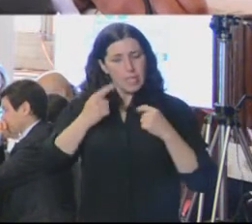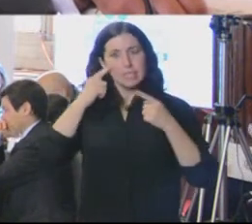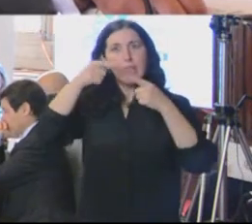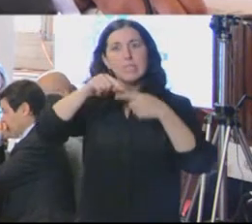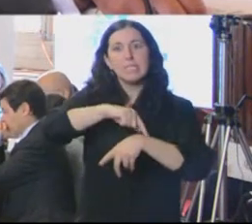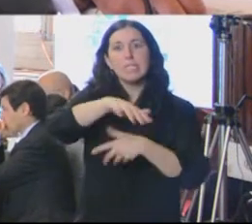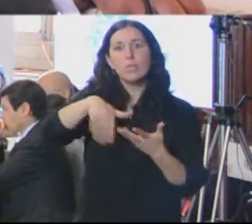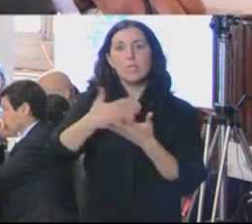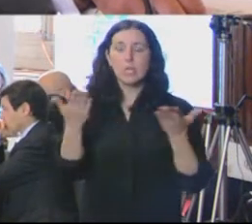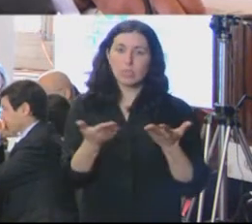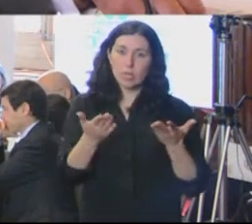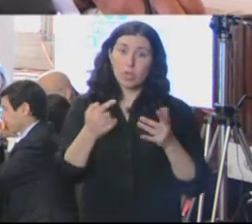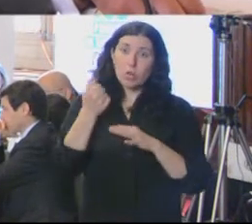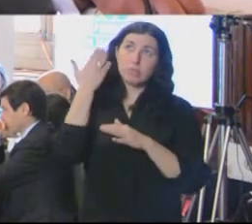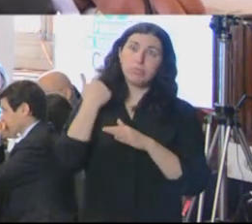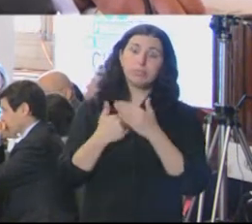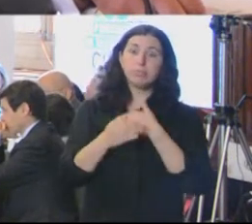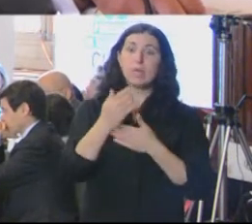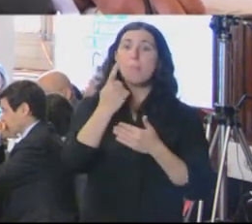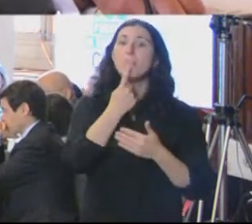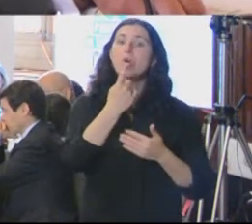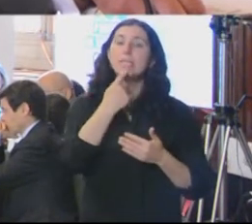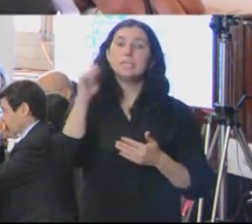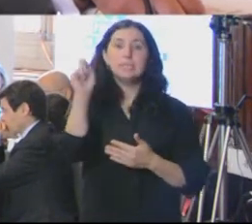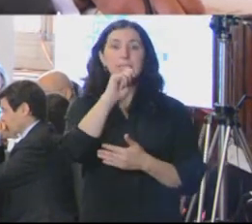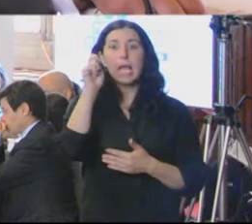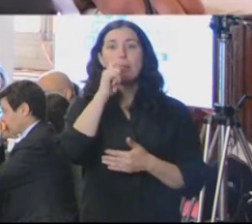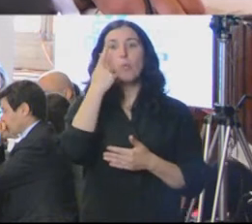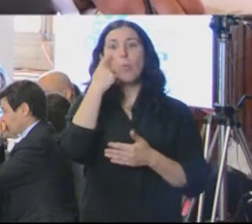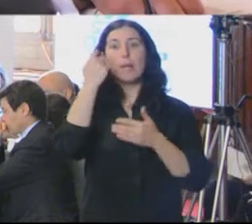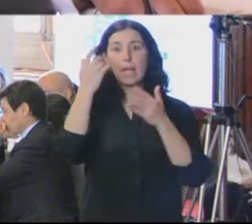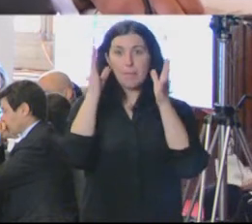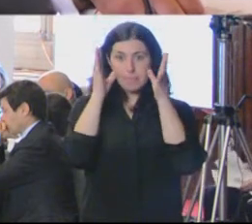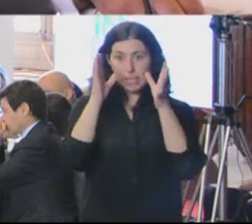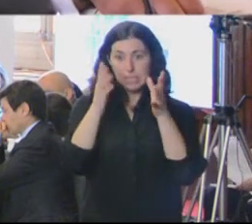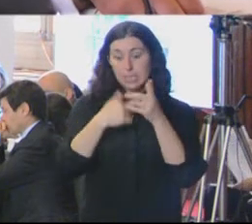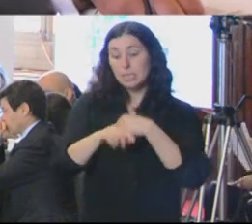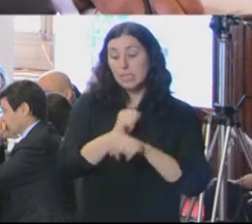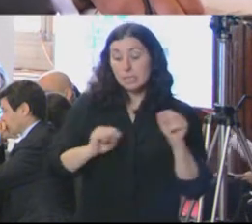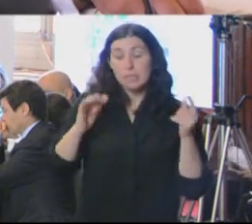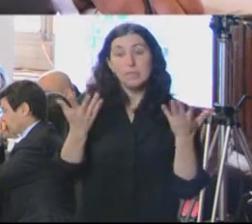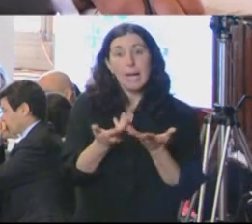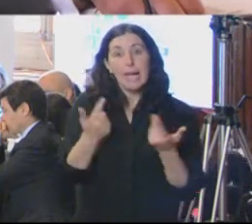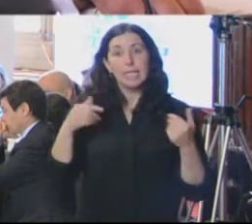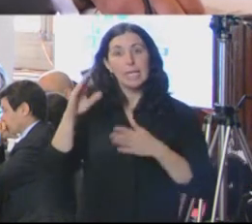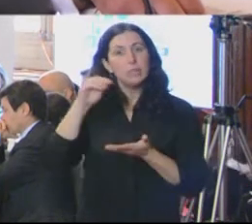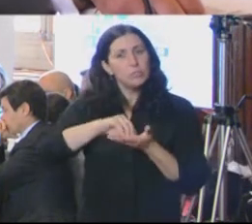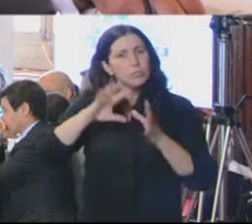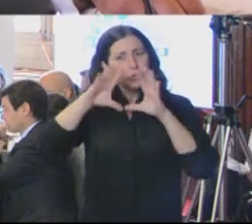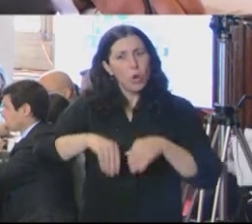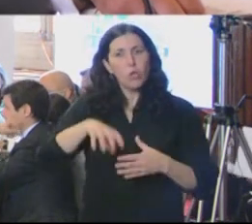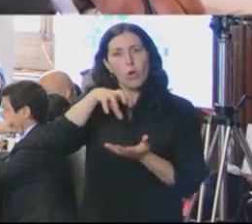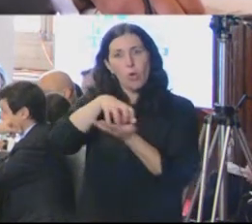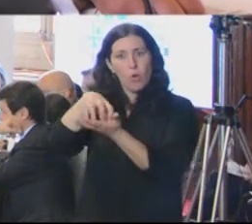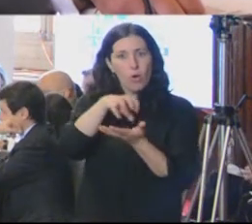expedida Política Pública de Prevención, apropiando y organizando la operatividad de la actuación de la institucionalidad colombiana en su conjunto